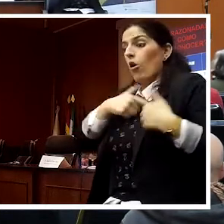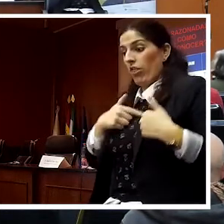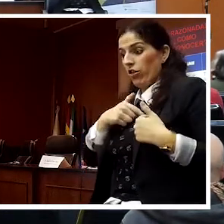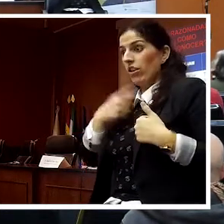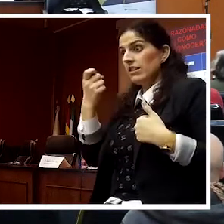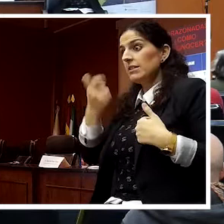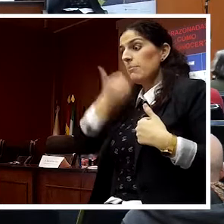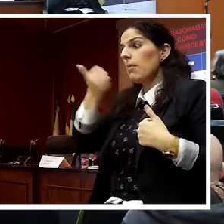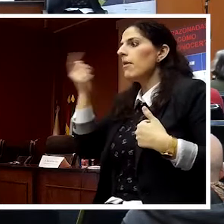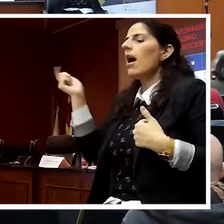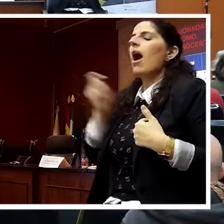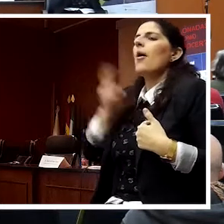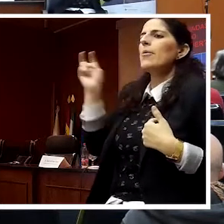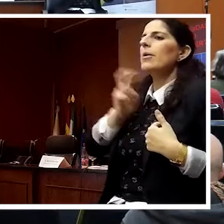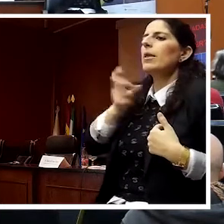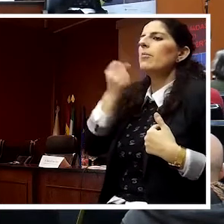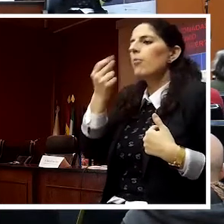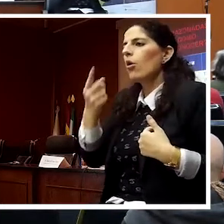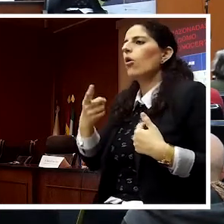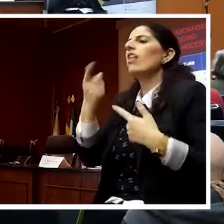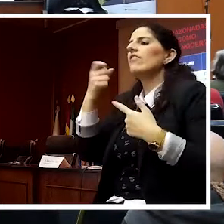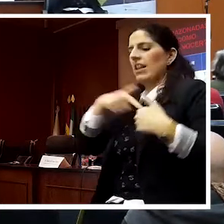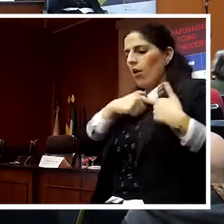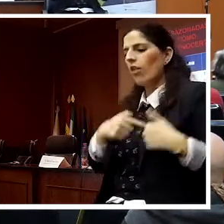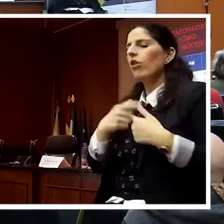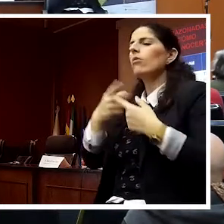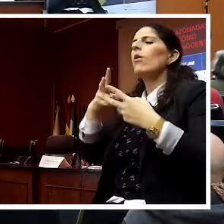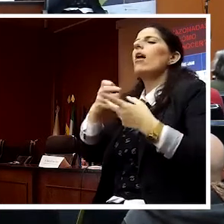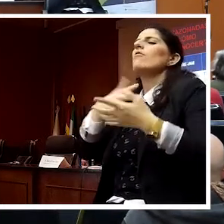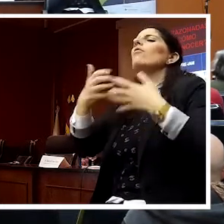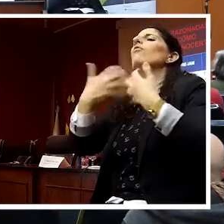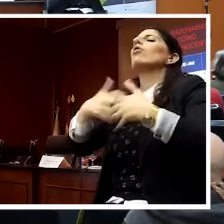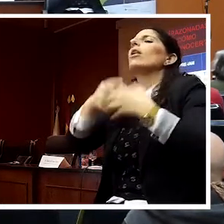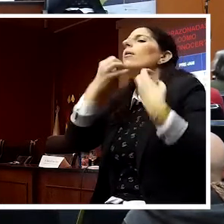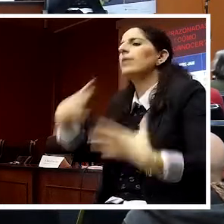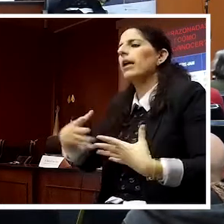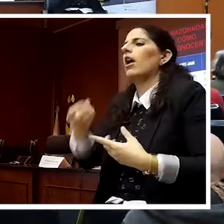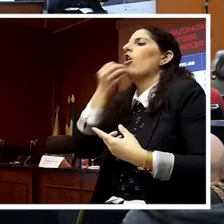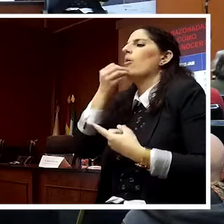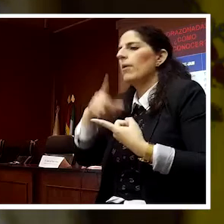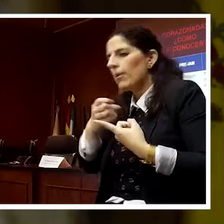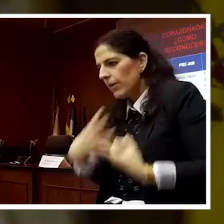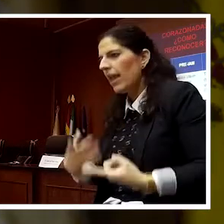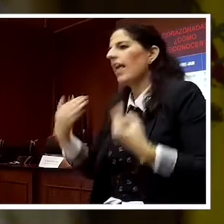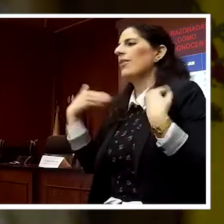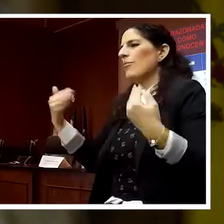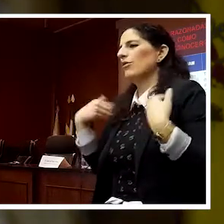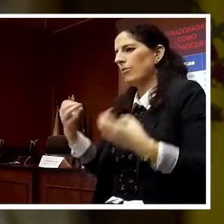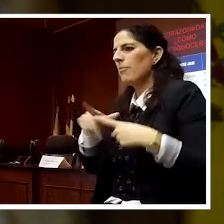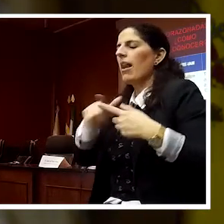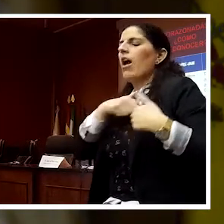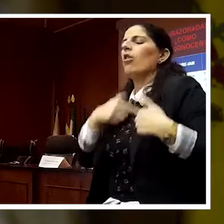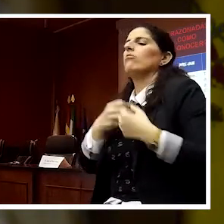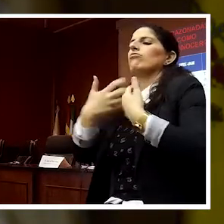demanda puede aumentarse pues, con el ejercicio, con la digestión, con montones de situaciones en las que